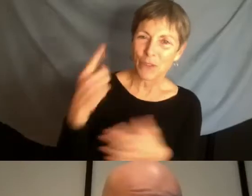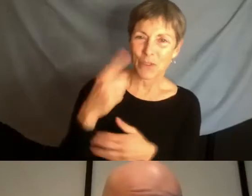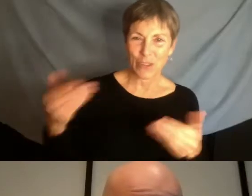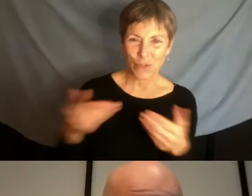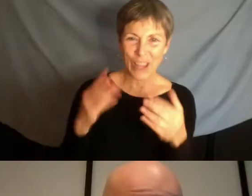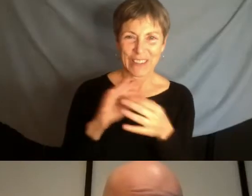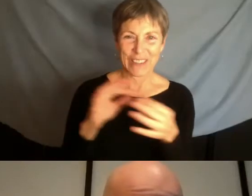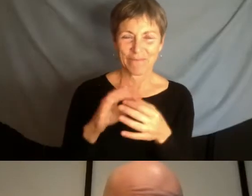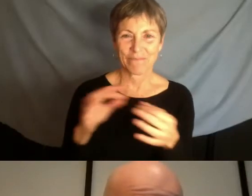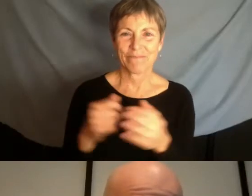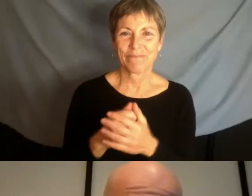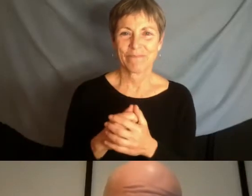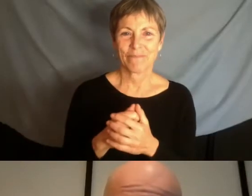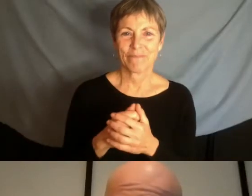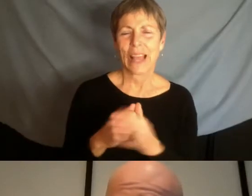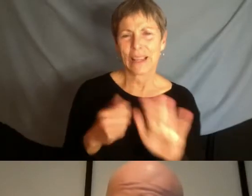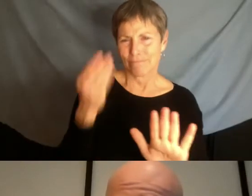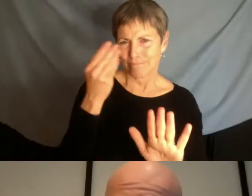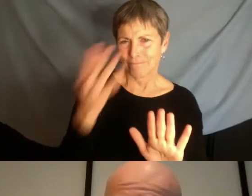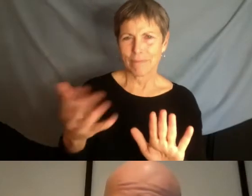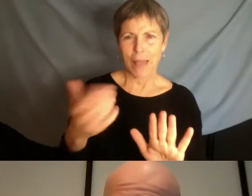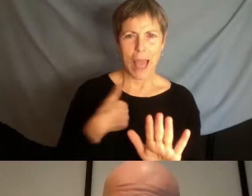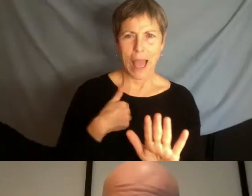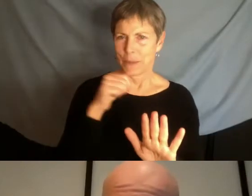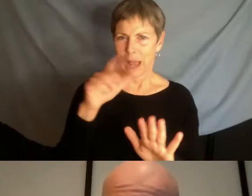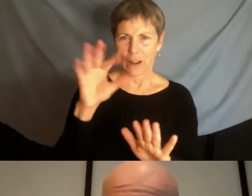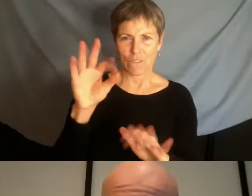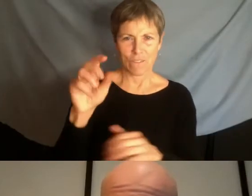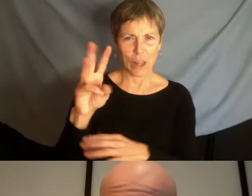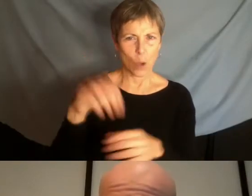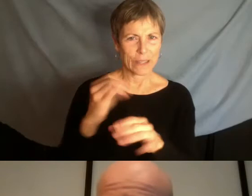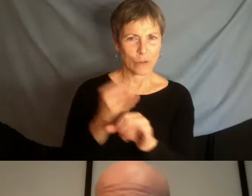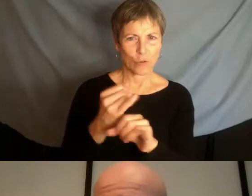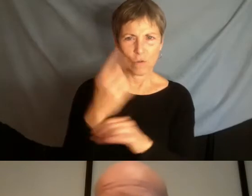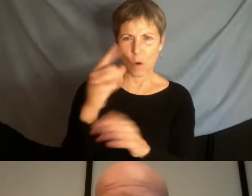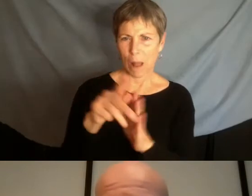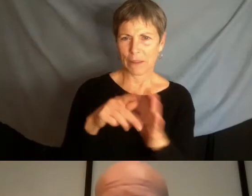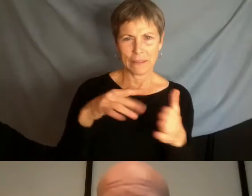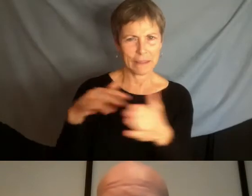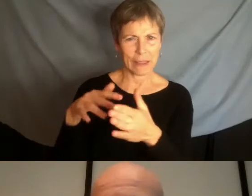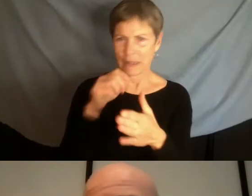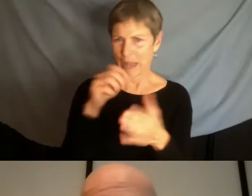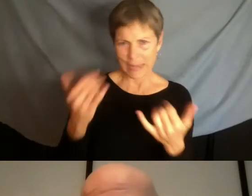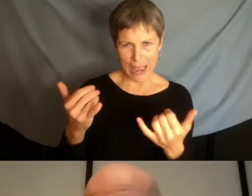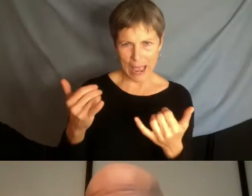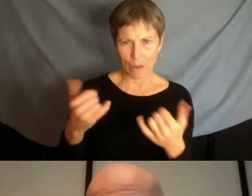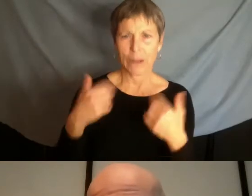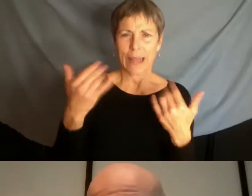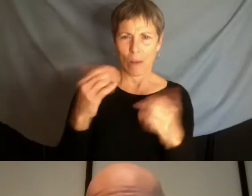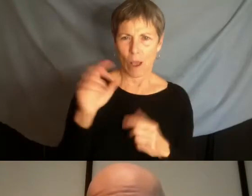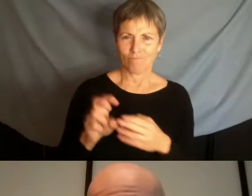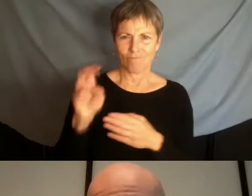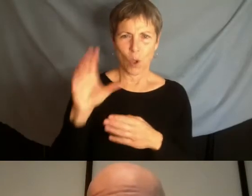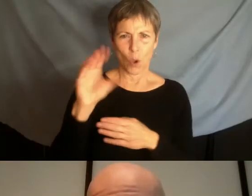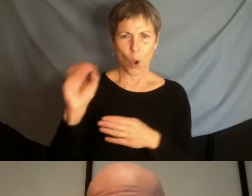Muchísimas gracias por la introducción. Fabio, quiero decir que ya no soy en el fellow de estudios de política. Ahora soy